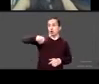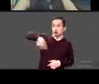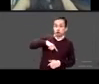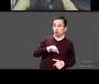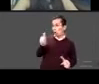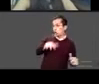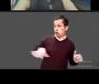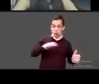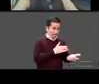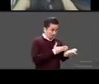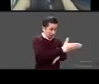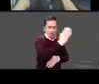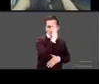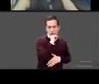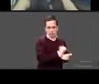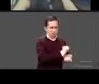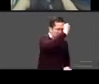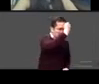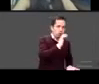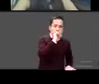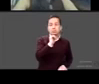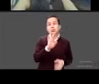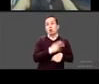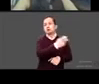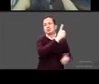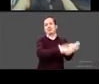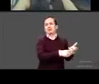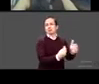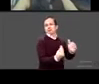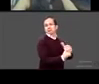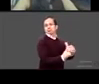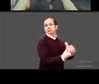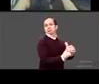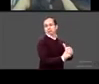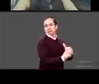conocido. Existe también una dominación